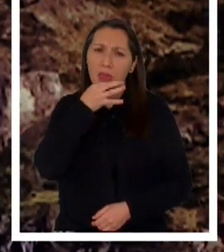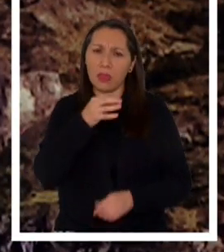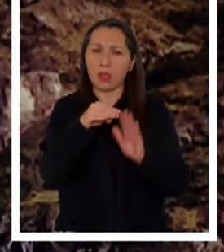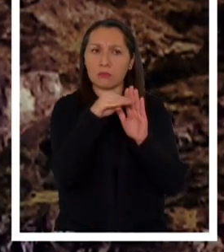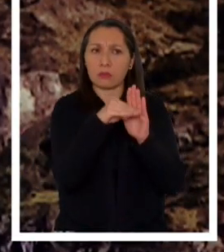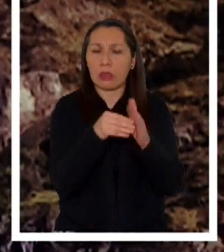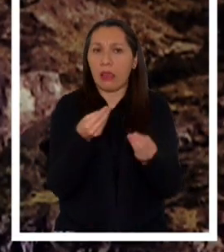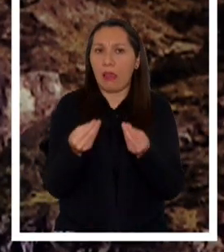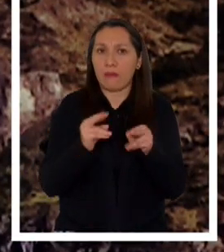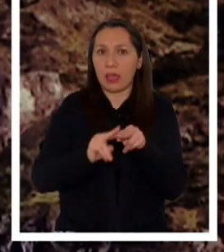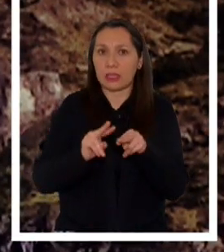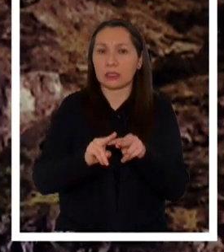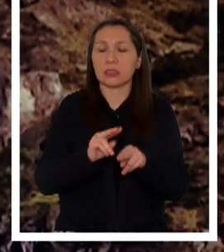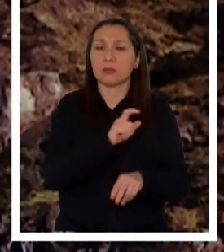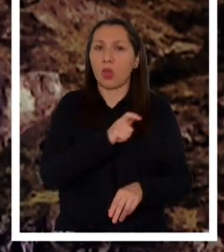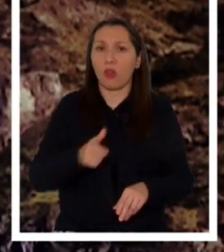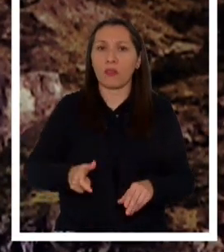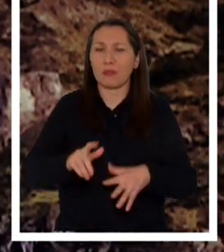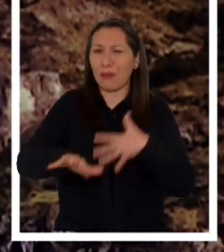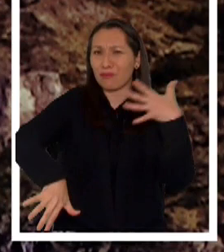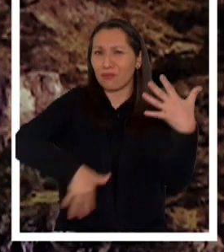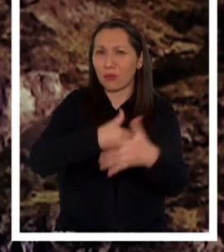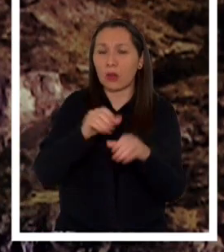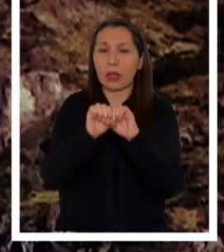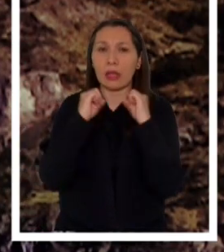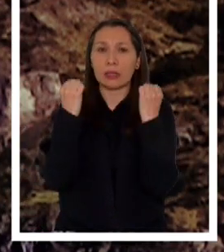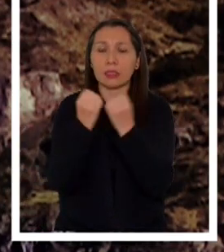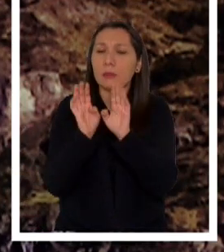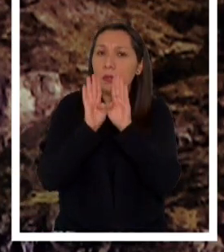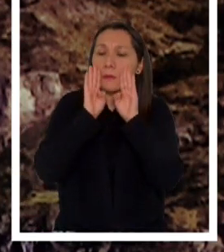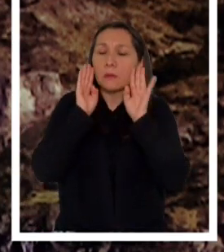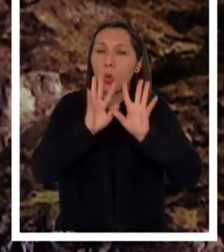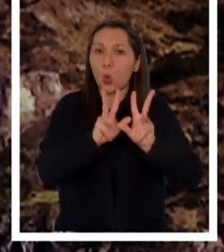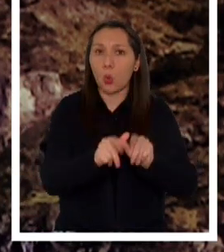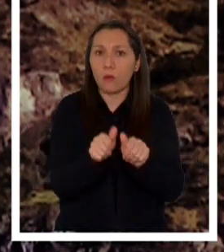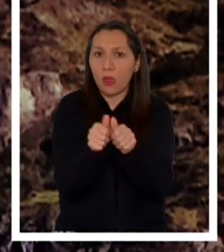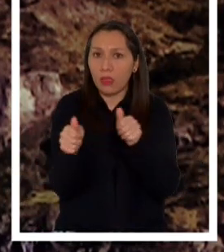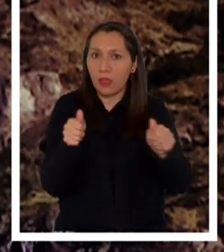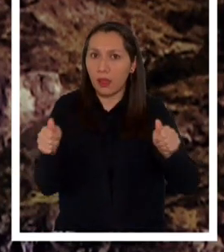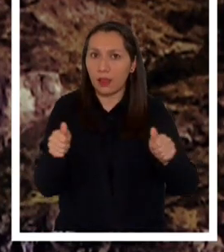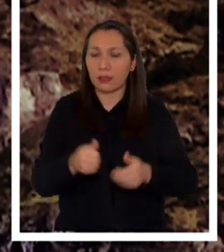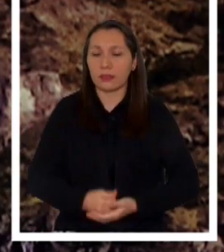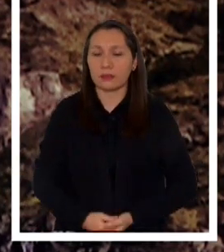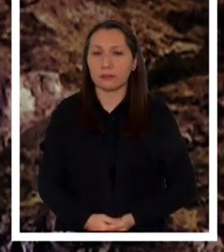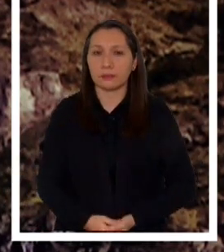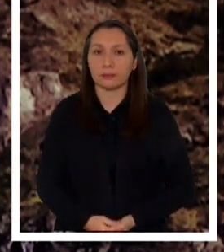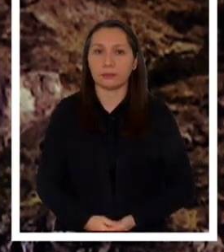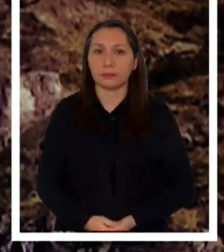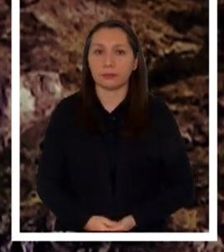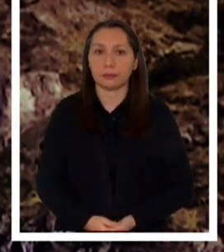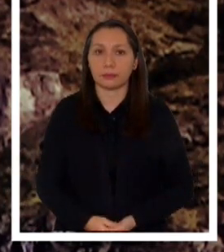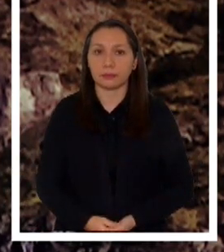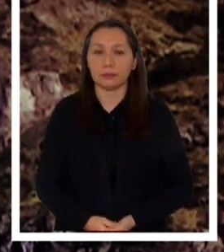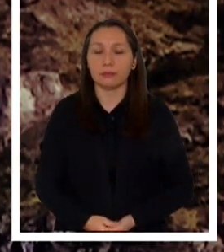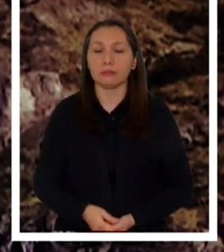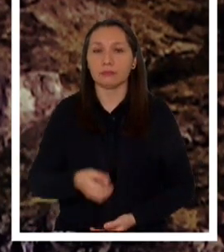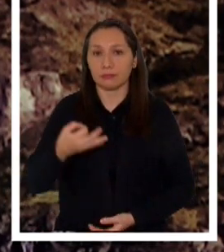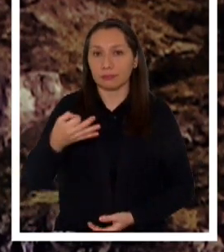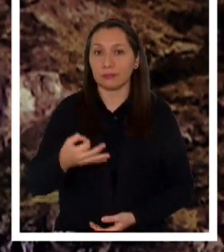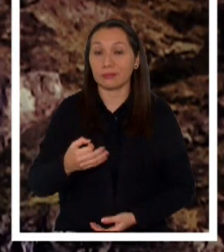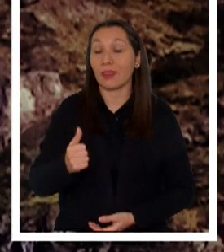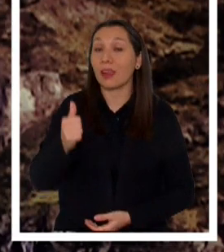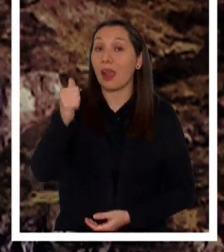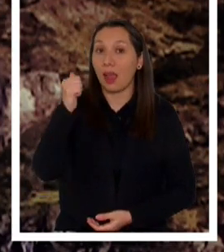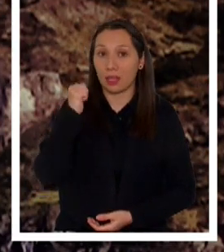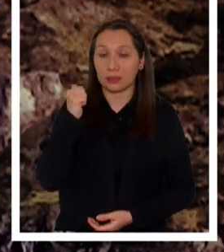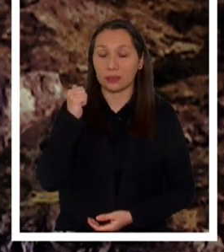medidas que tomará el gobierno en relación a la violencia y los estadios y la probidad de los clubes con los dirigentes efectivamente el